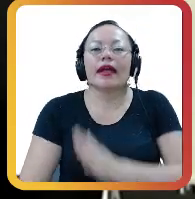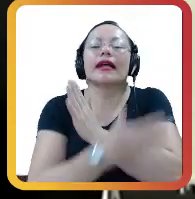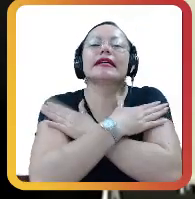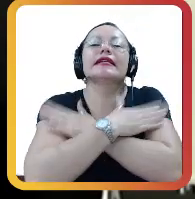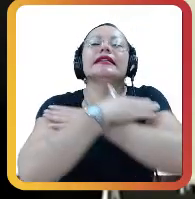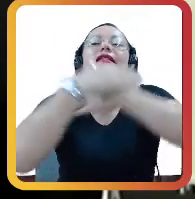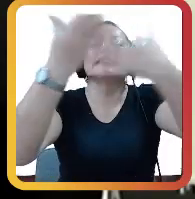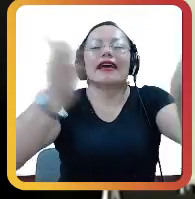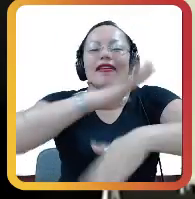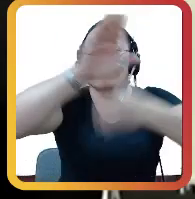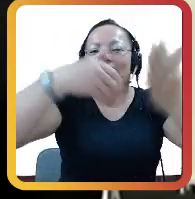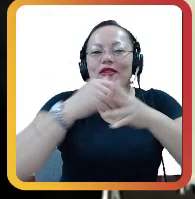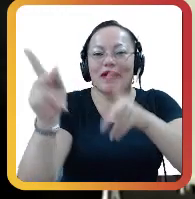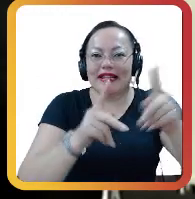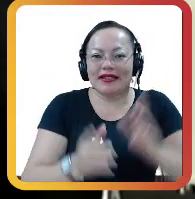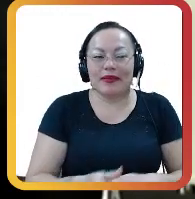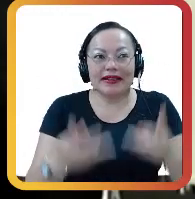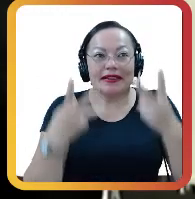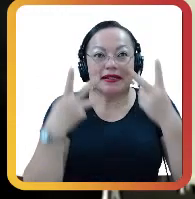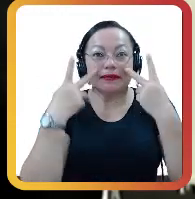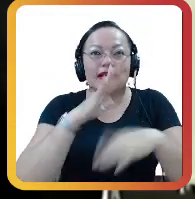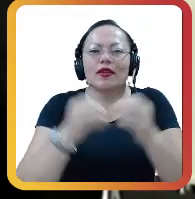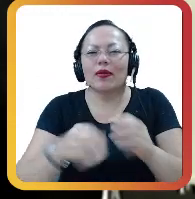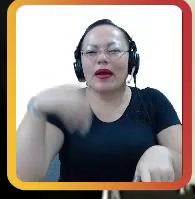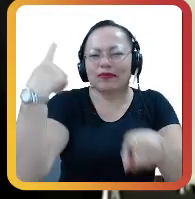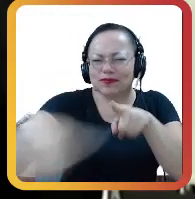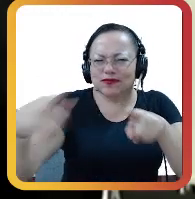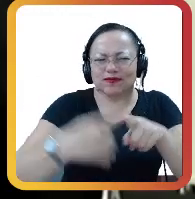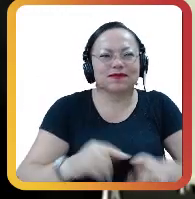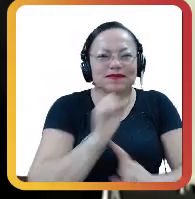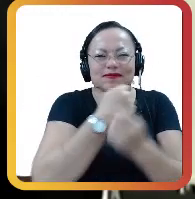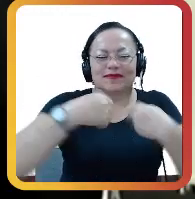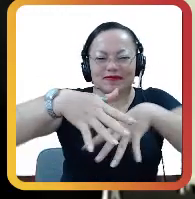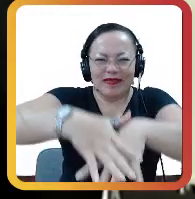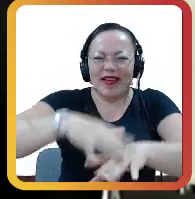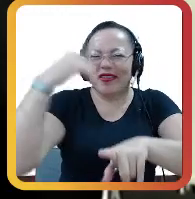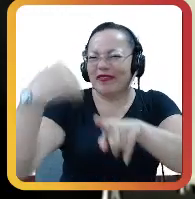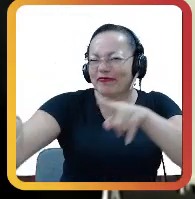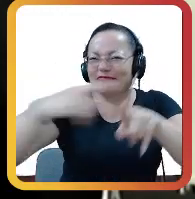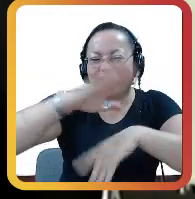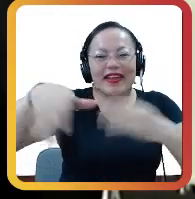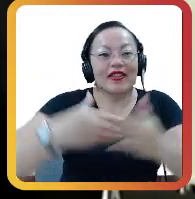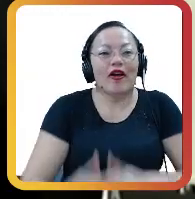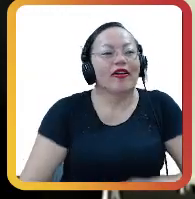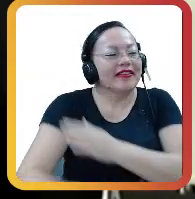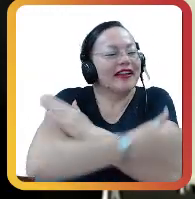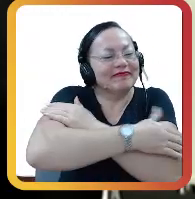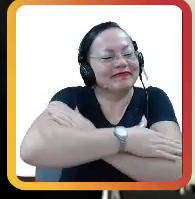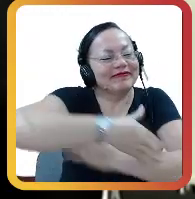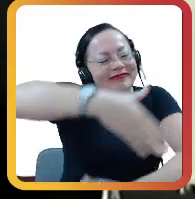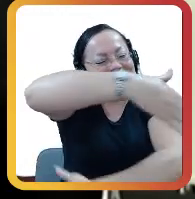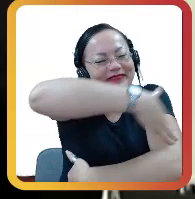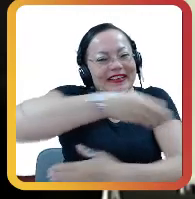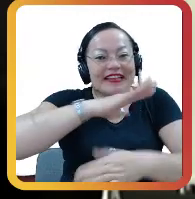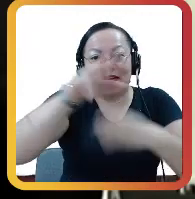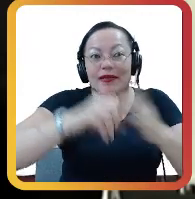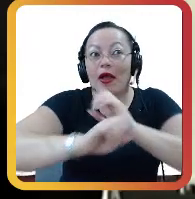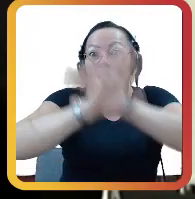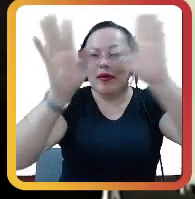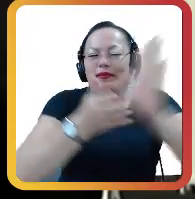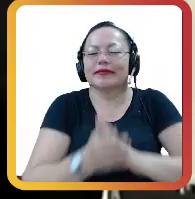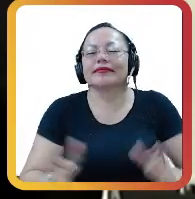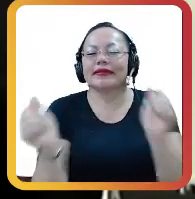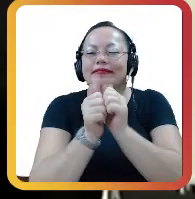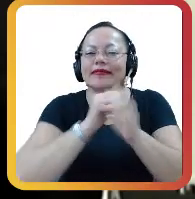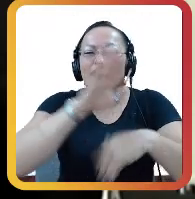Saludos para todas las personas que a esta hora nos ven a través de las diferentes redes sociales. Para ellos un abrazo gigante. Qué bueno que a esta hora de la mañana pues también estén